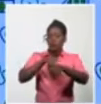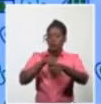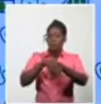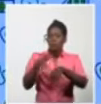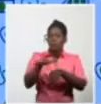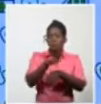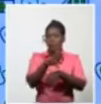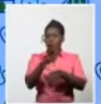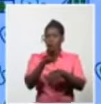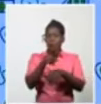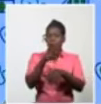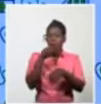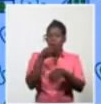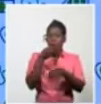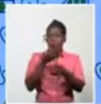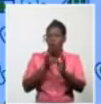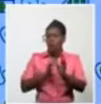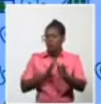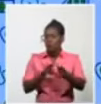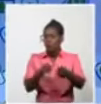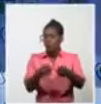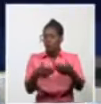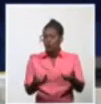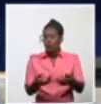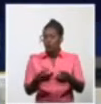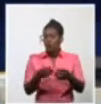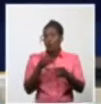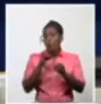tomadas o hay que repetirlas? No,